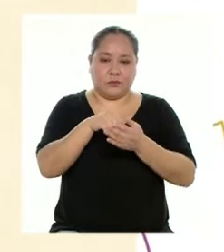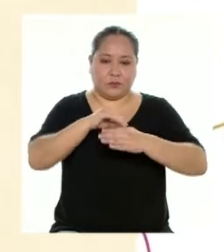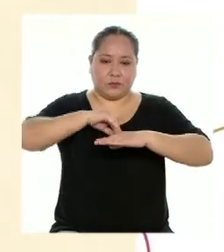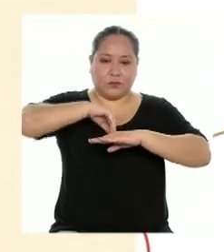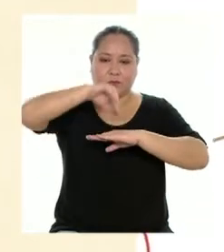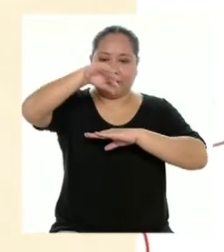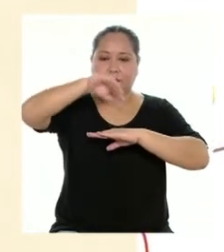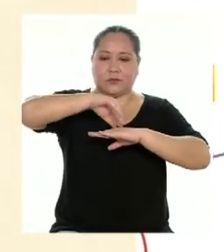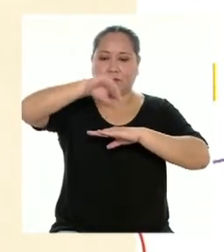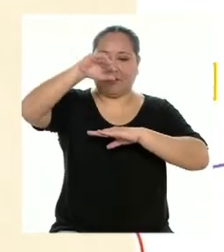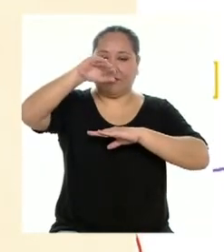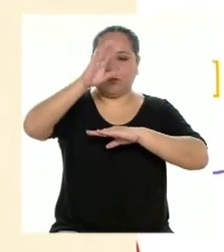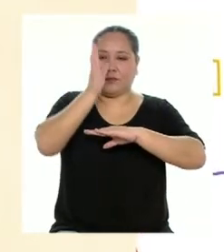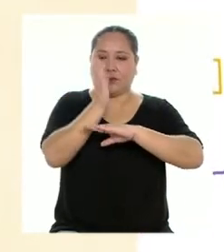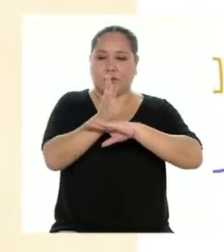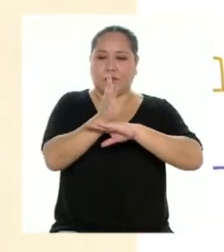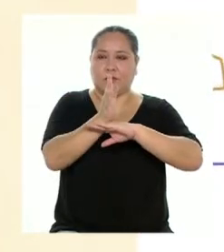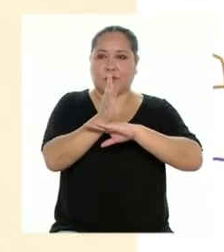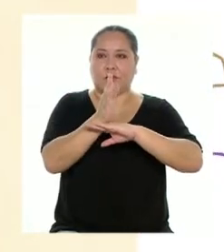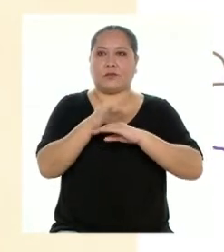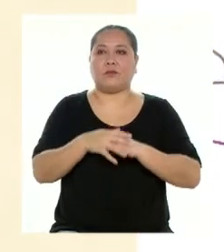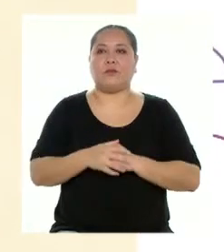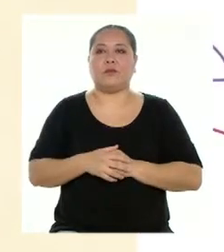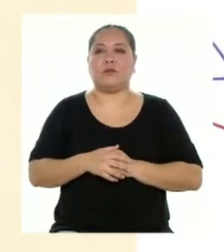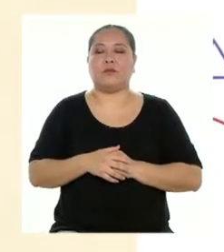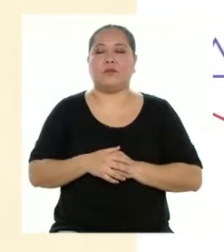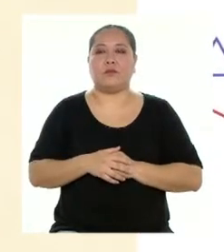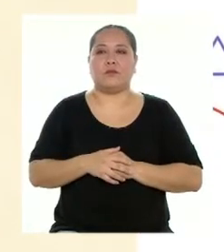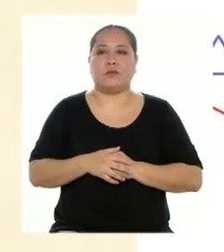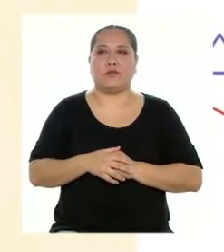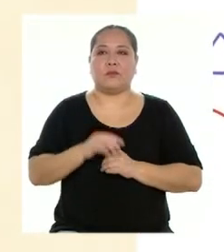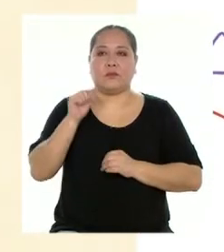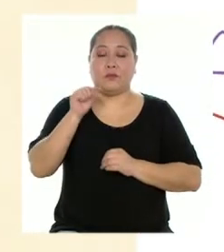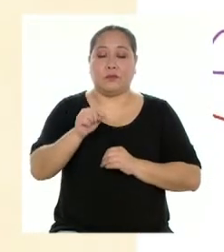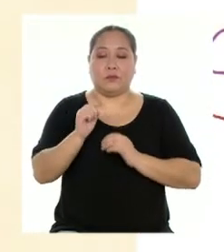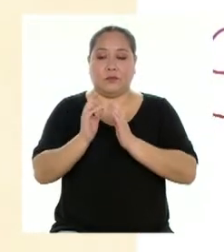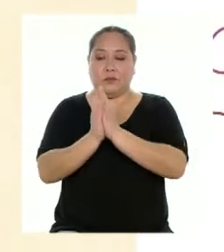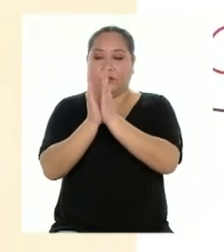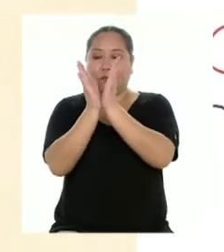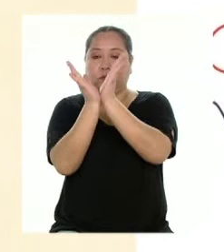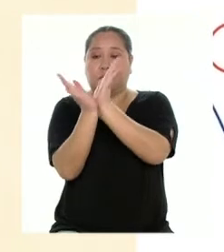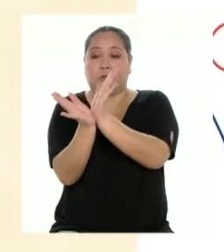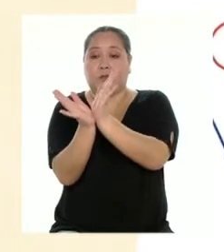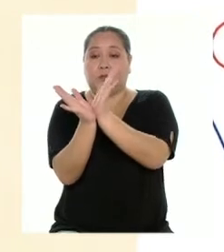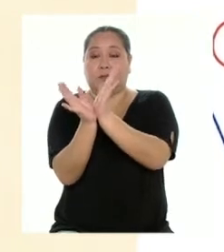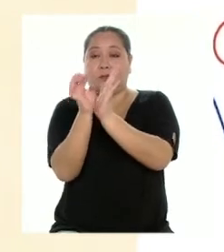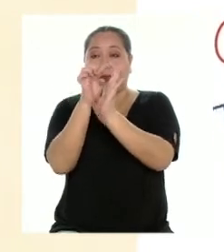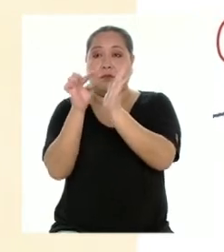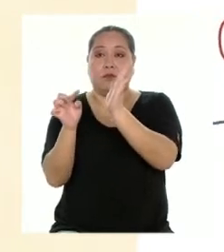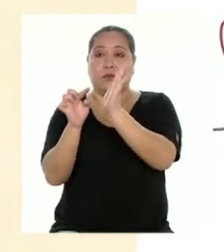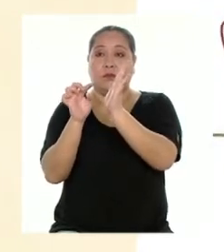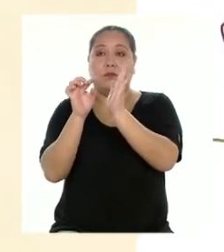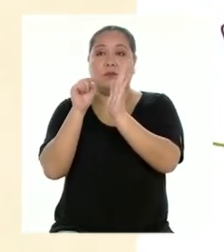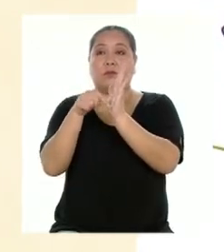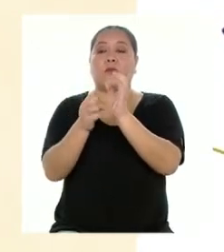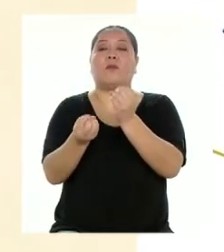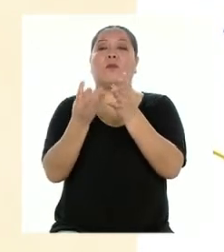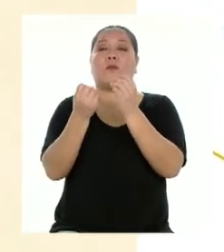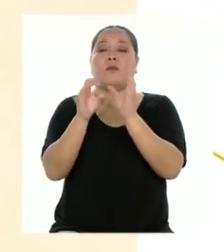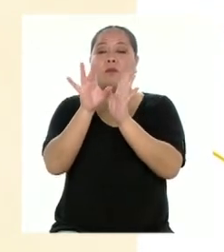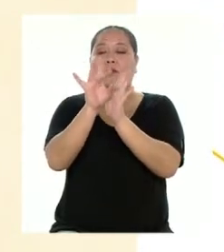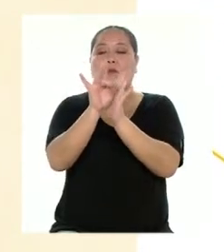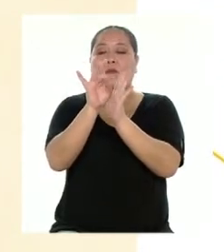el borde de la circunferencia. Cuarto, dentro de la abertura o ángulo formado, colocamos la medida, que